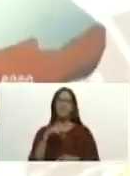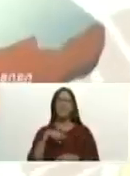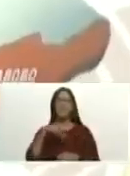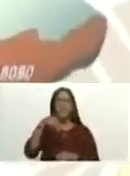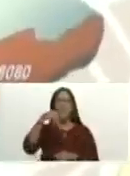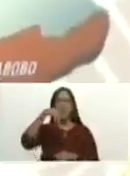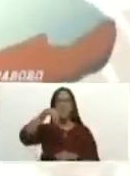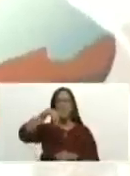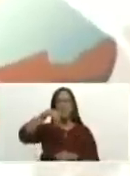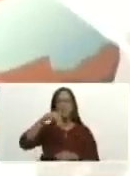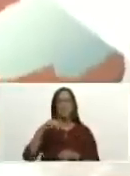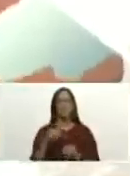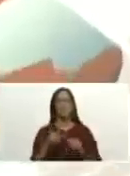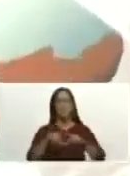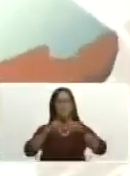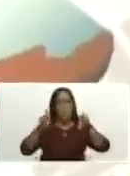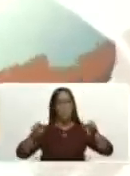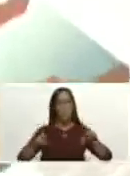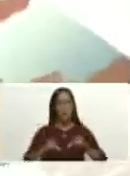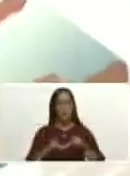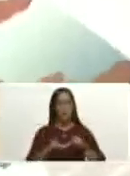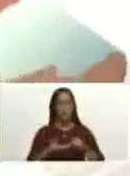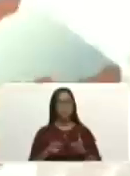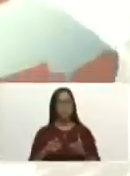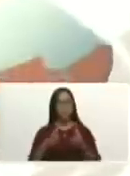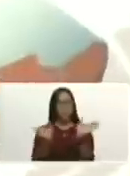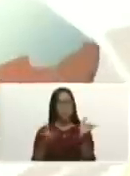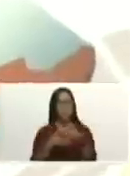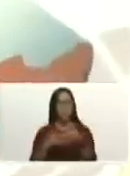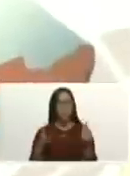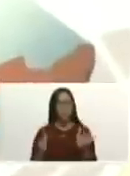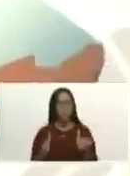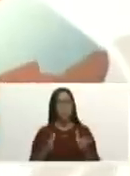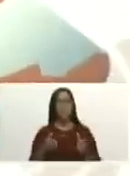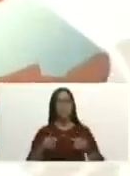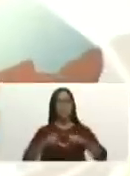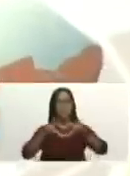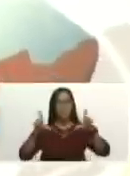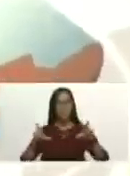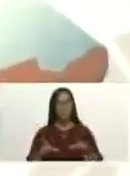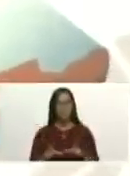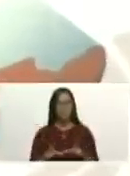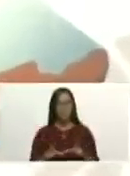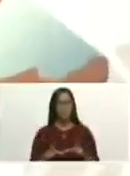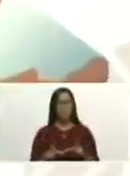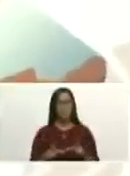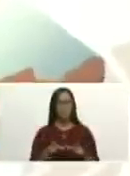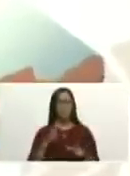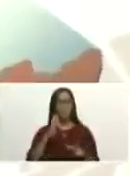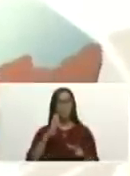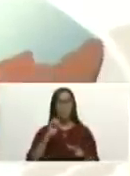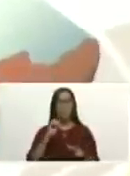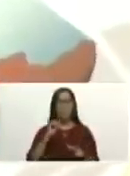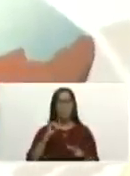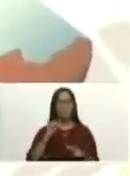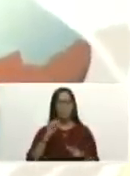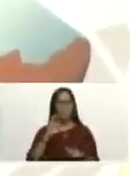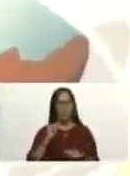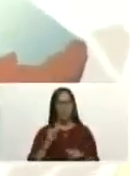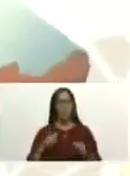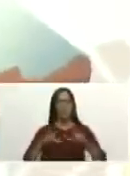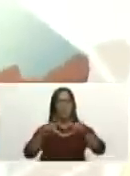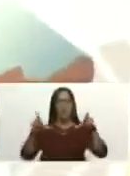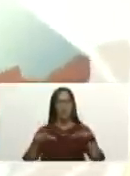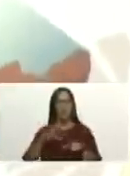El bloque o división, porque los llaman bloque y división. El bloque Boyacá, el bloque